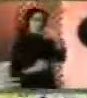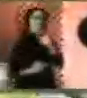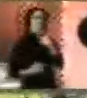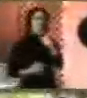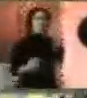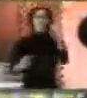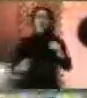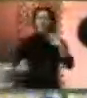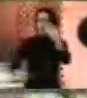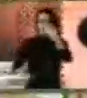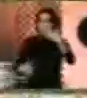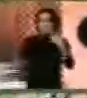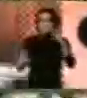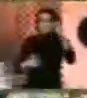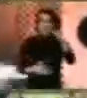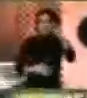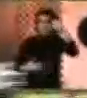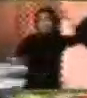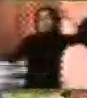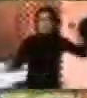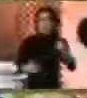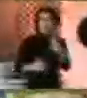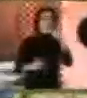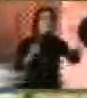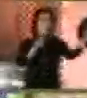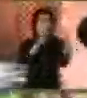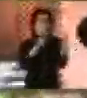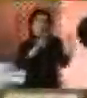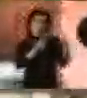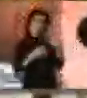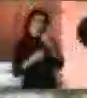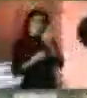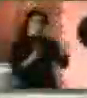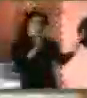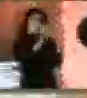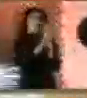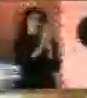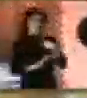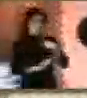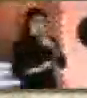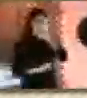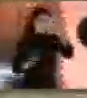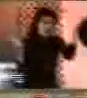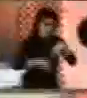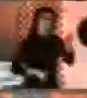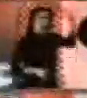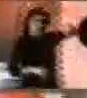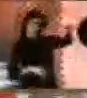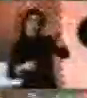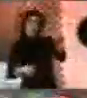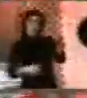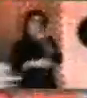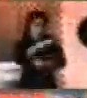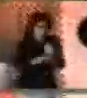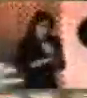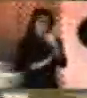tengan valor, a decir a la cara y mira de frente sin miedo y pudor. A esos que si fueran sus hijos